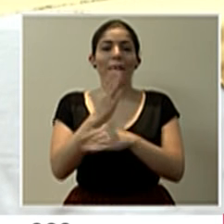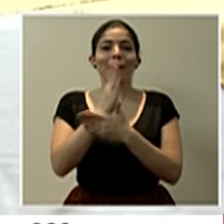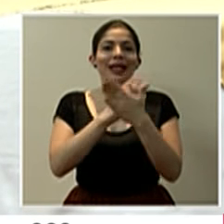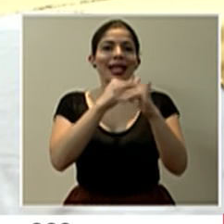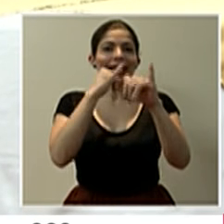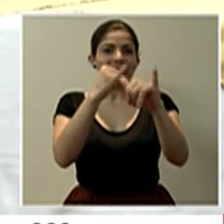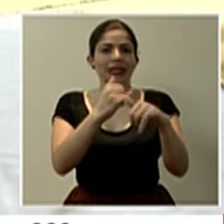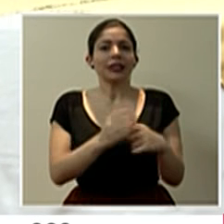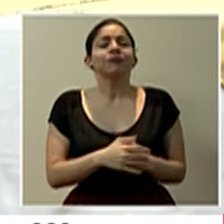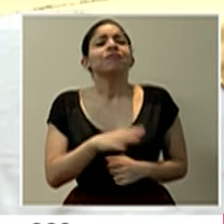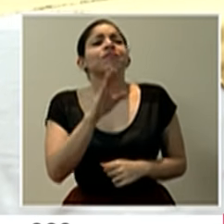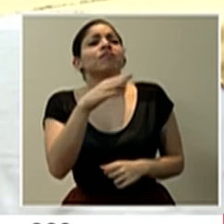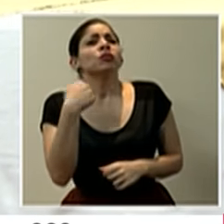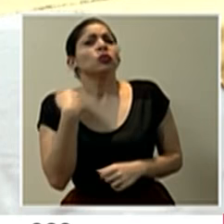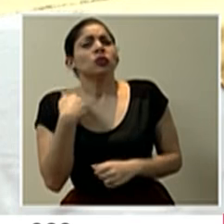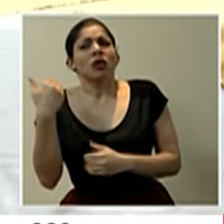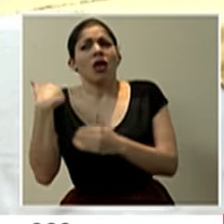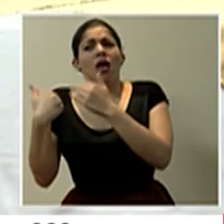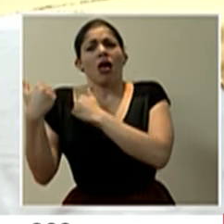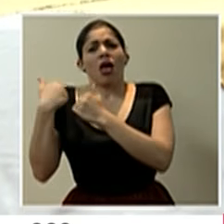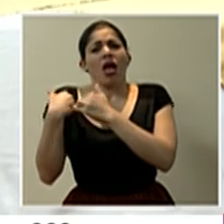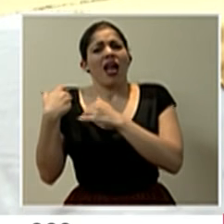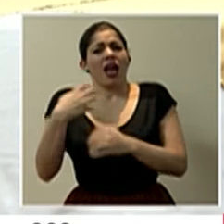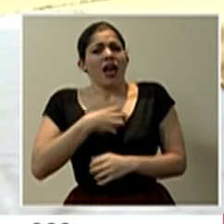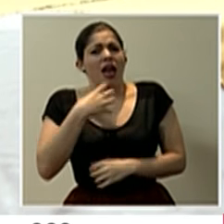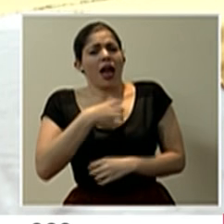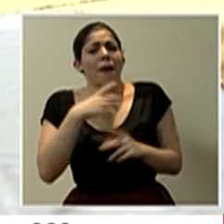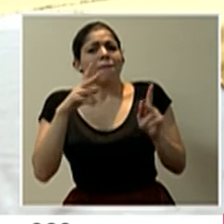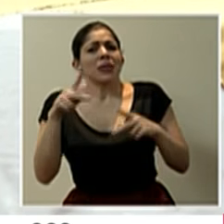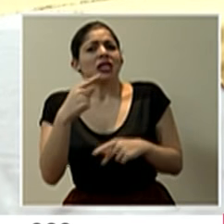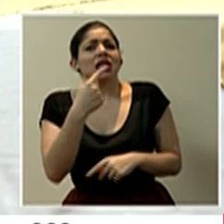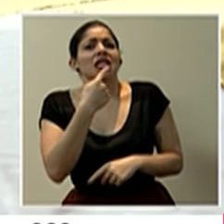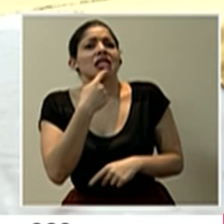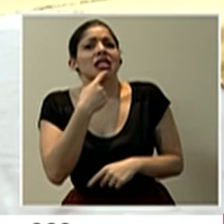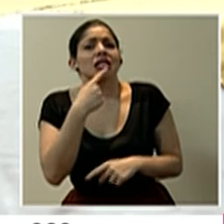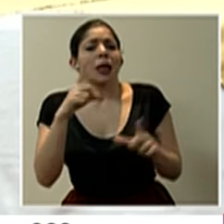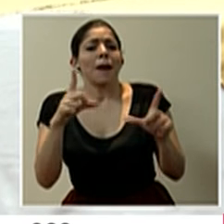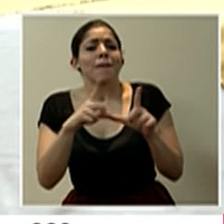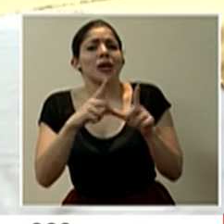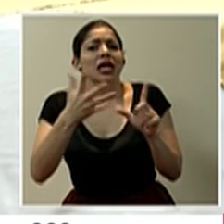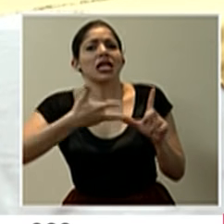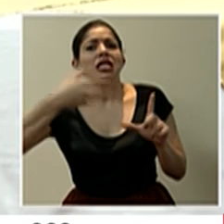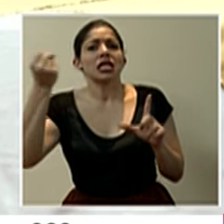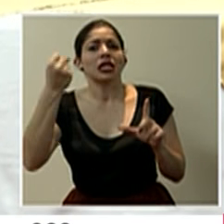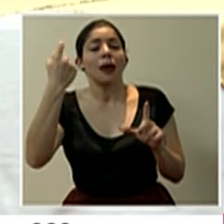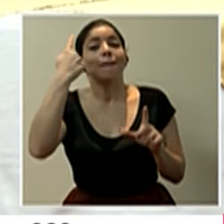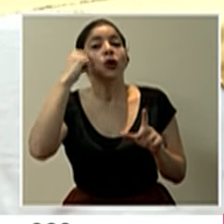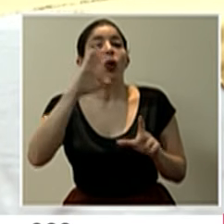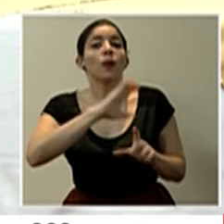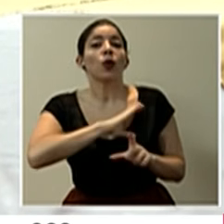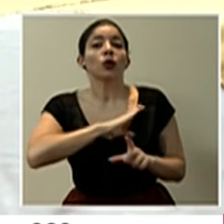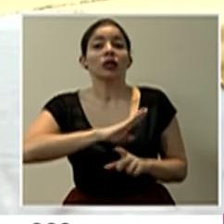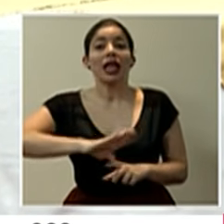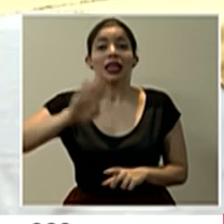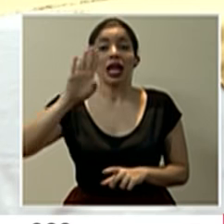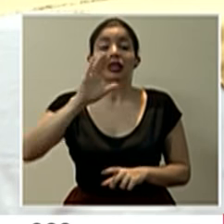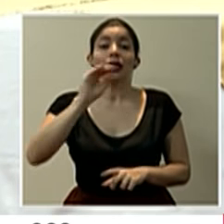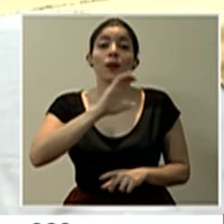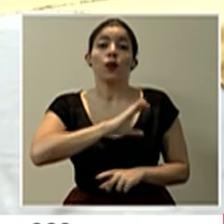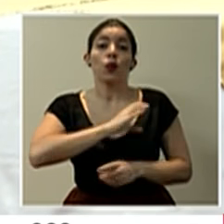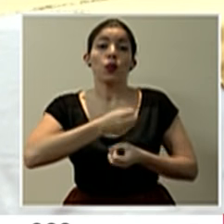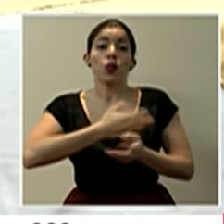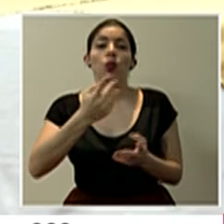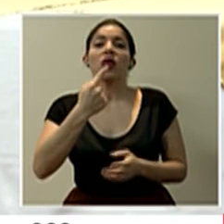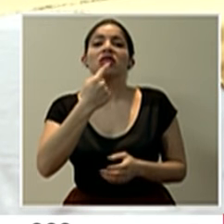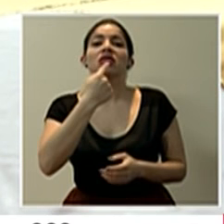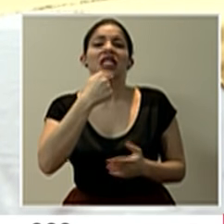Diario Extra. Hemos recibido muchas quejas de personas que indican que les han quitado la placa porque los oficiales de tránsito y de fuerza pública